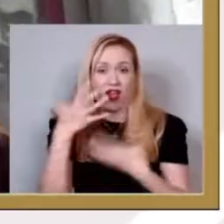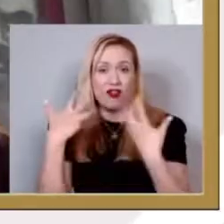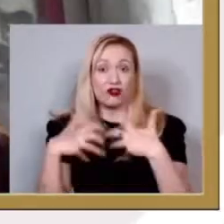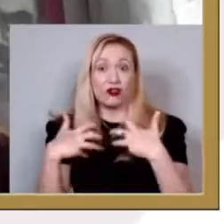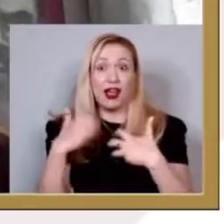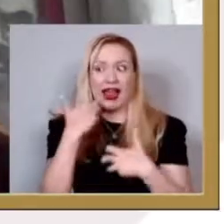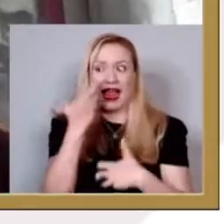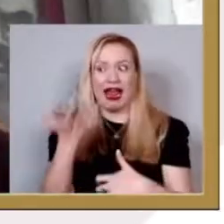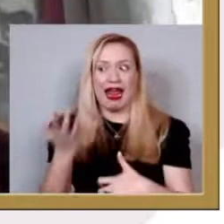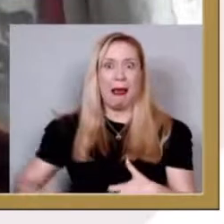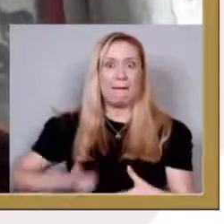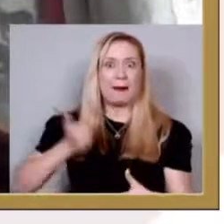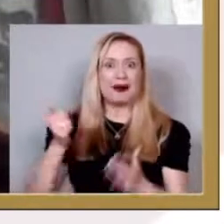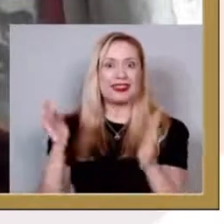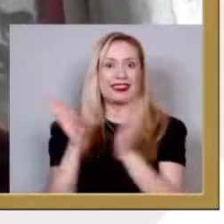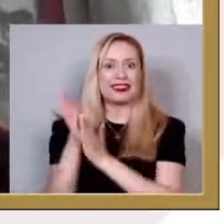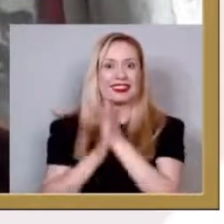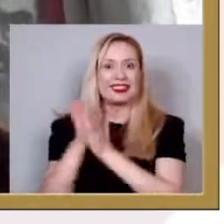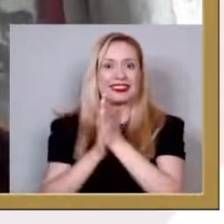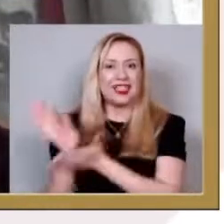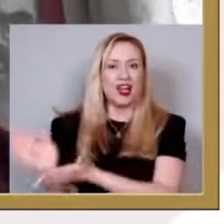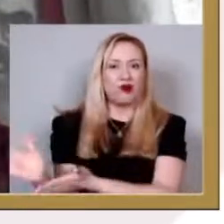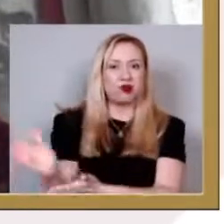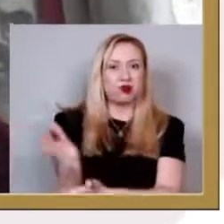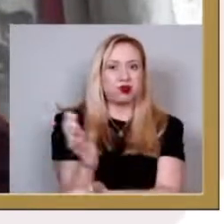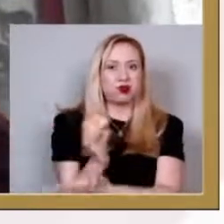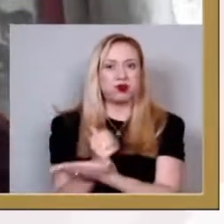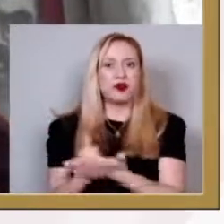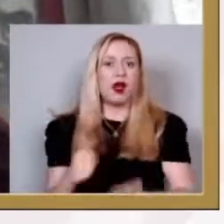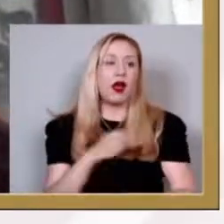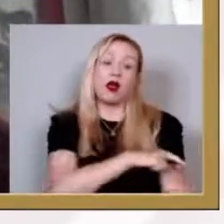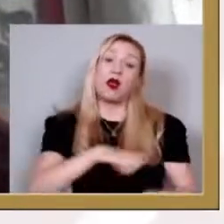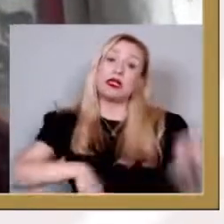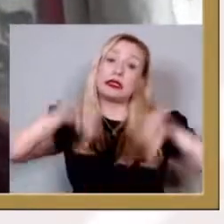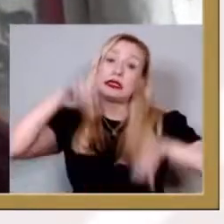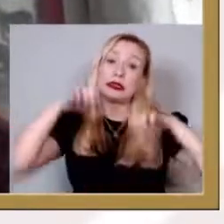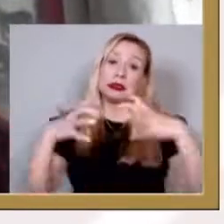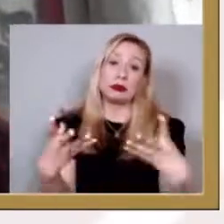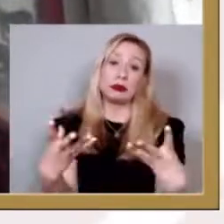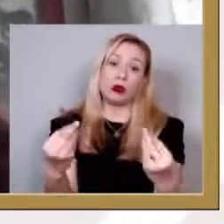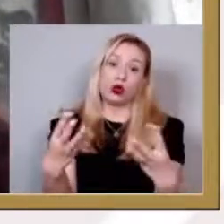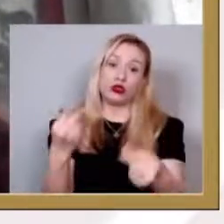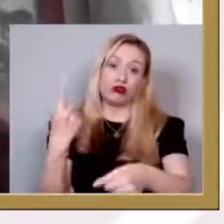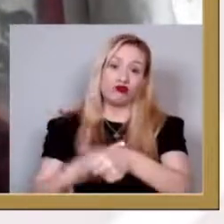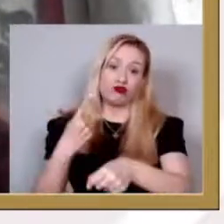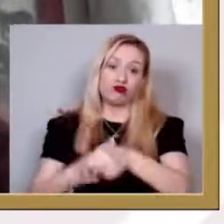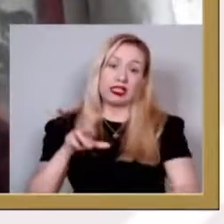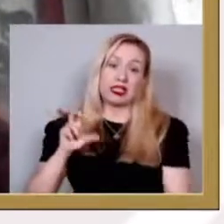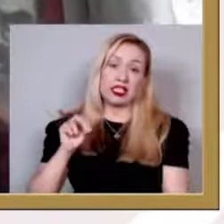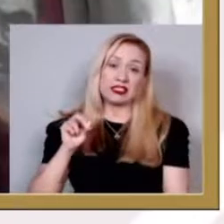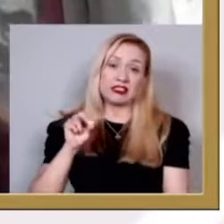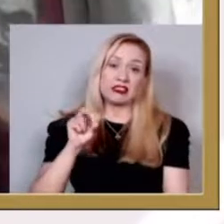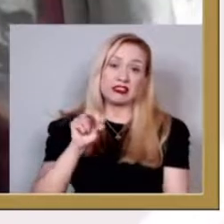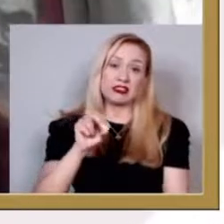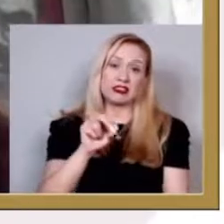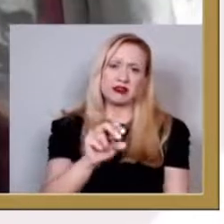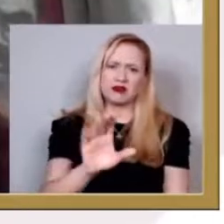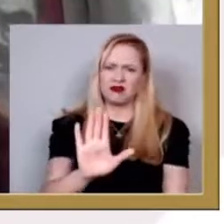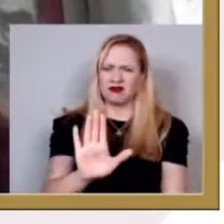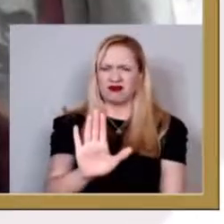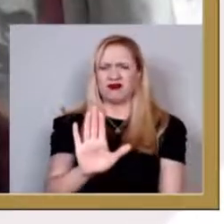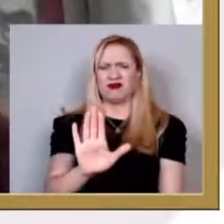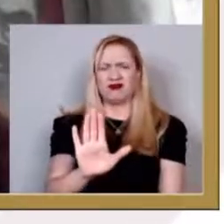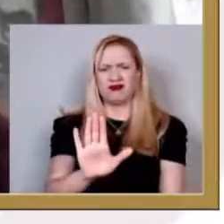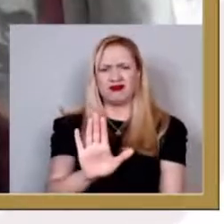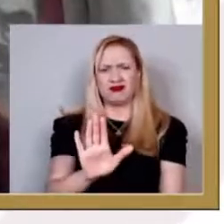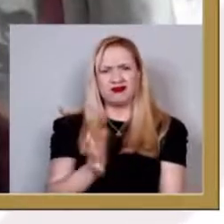está bien claro que la densidad de población de nosotras las personas mayores en la presente y próxima década